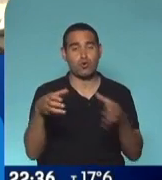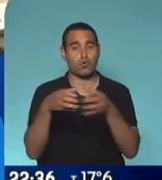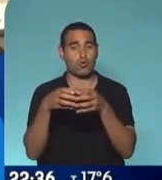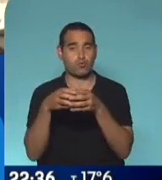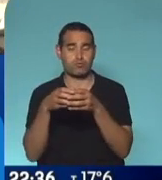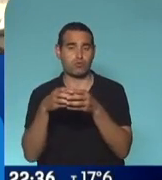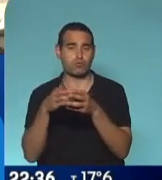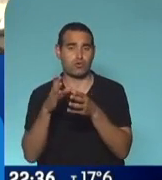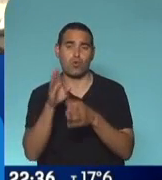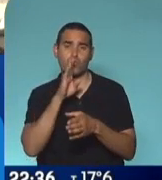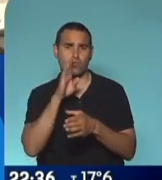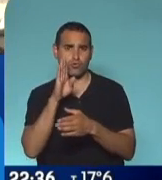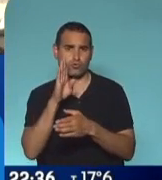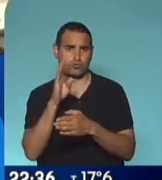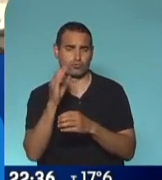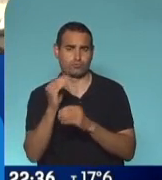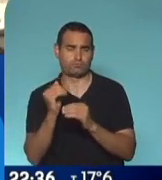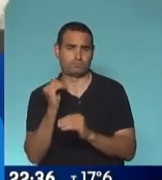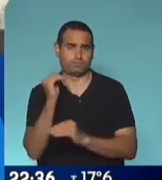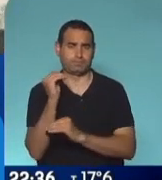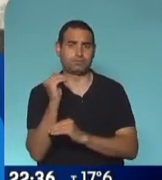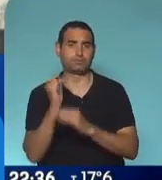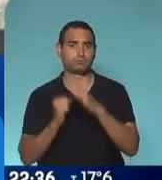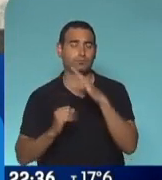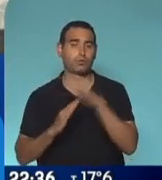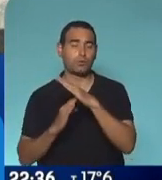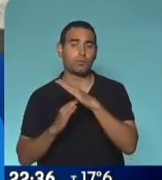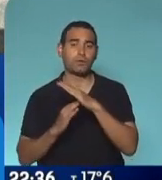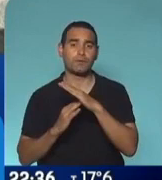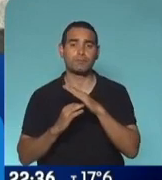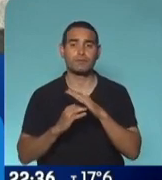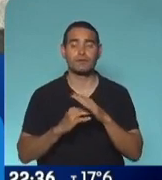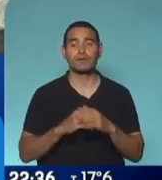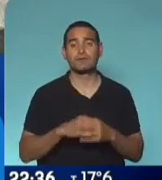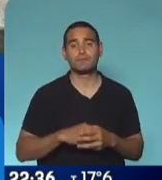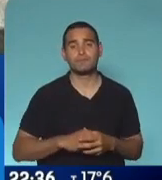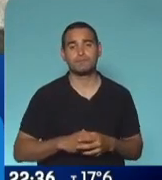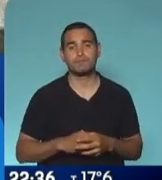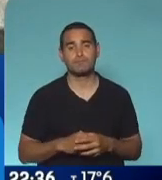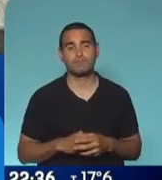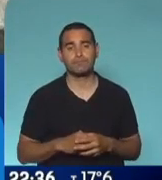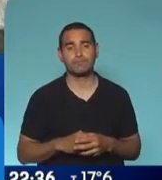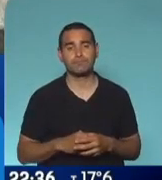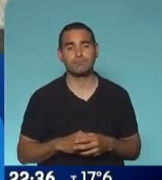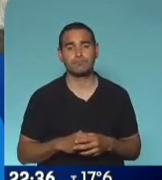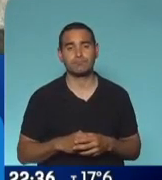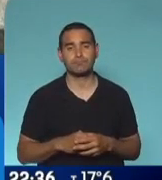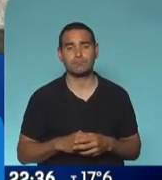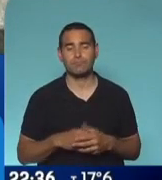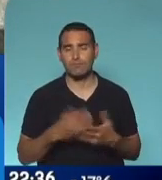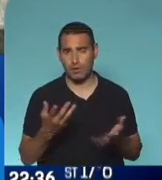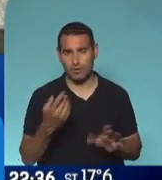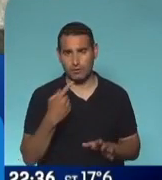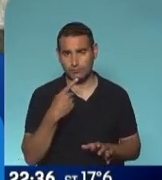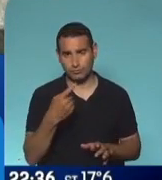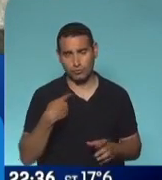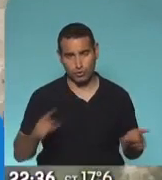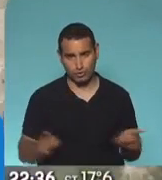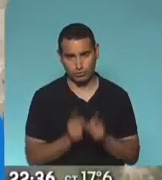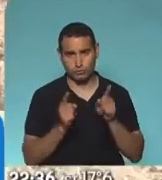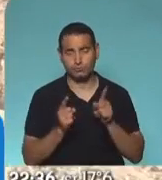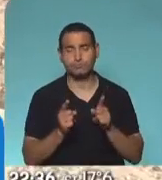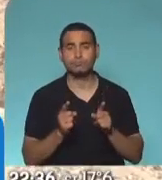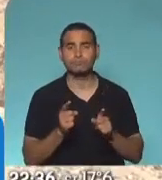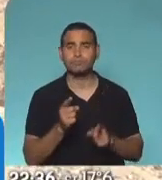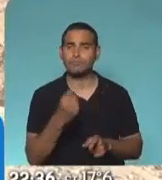ultraortodoxos judíos, con lo cual la llave la sigue teniendo a Víctor Lieberman. Ahora bien, ¿cuál es, y con esto te termino, cuál es